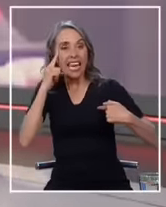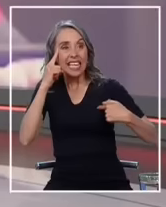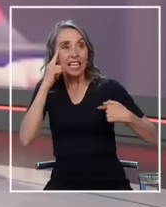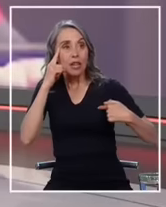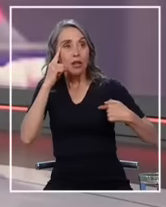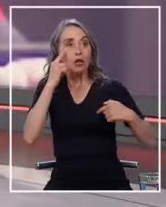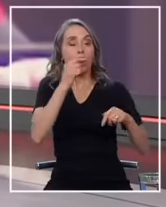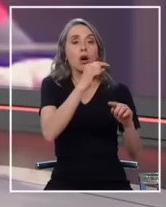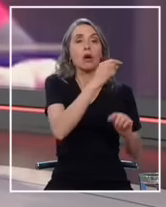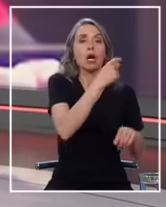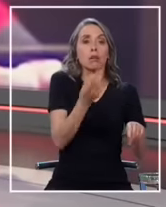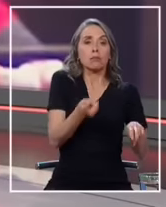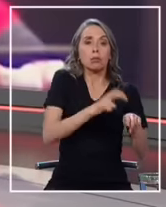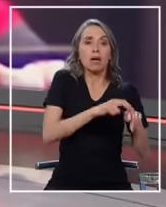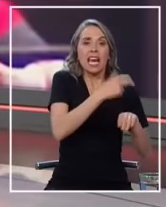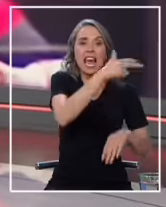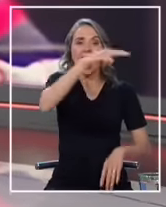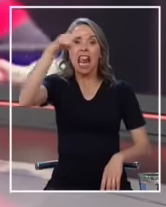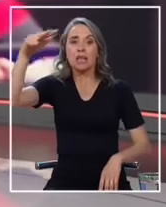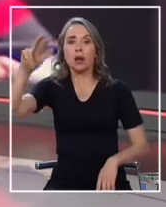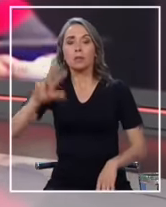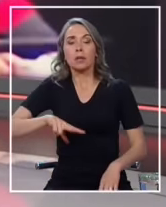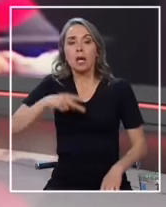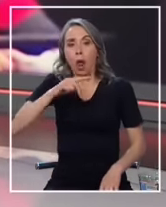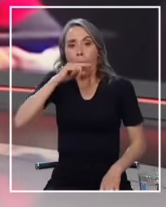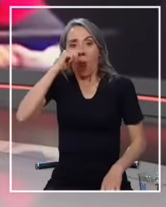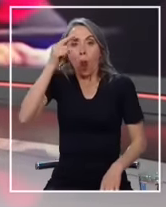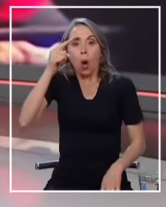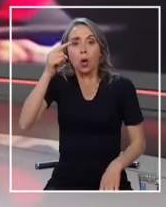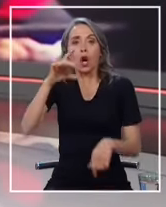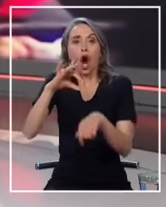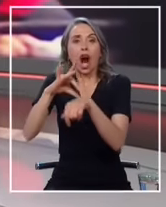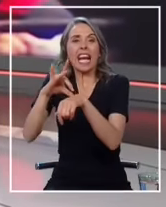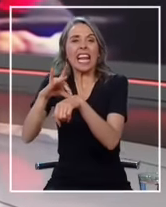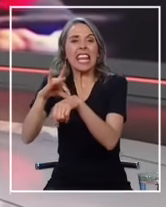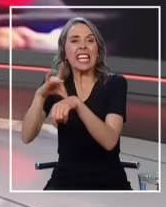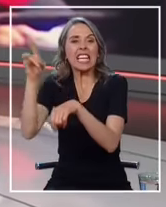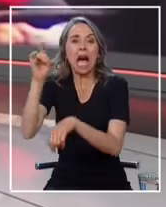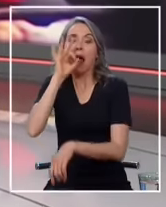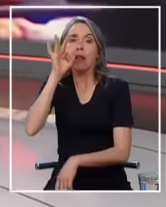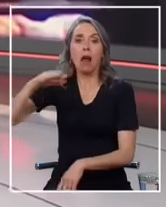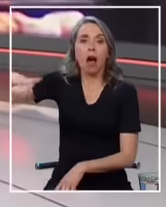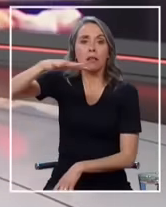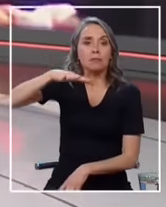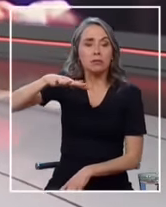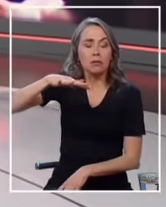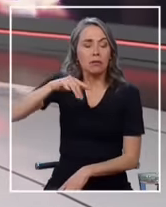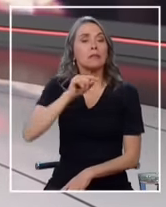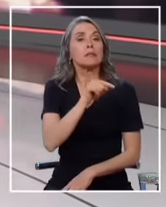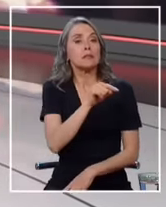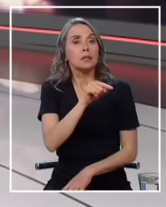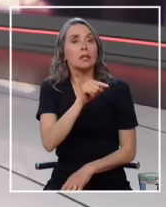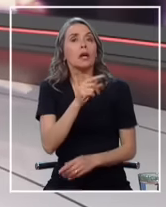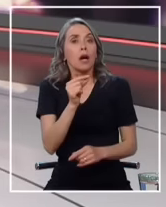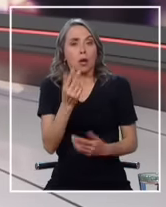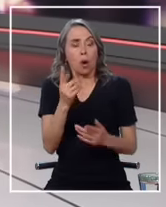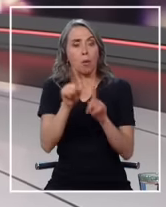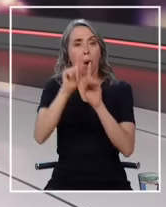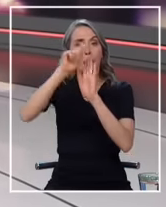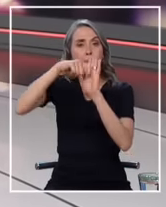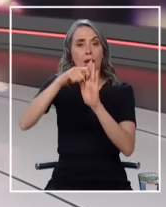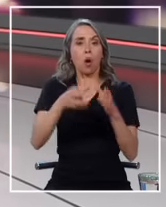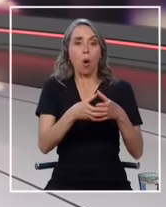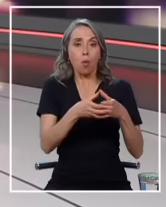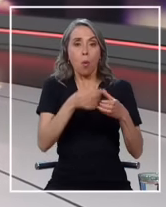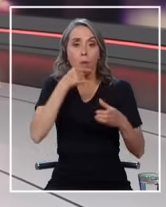una prestigiosa clínica del sector oriente de Santiago. Sí, no parece la descripción de una película, pero es real. A día de que comience el juicio contra esta organización